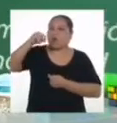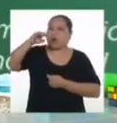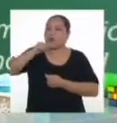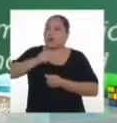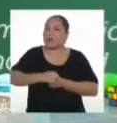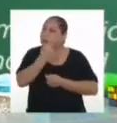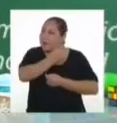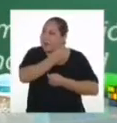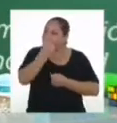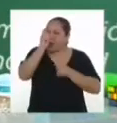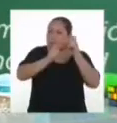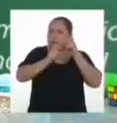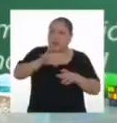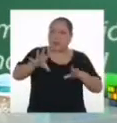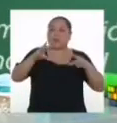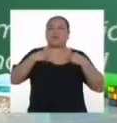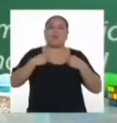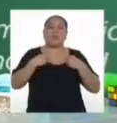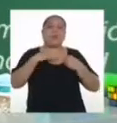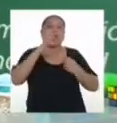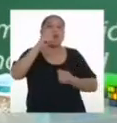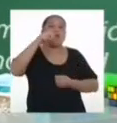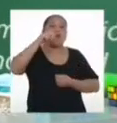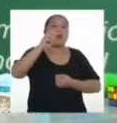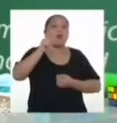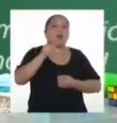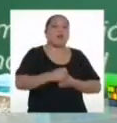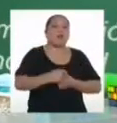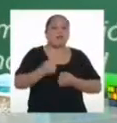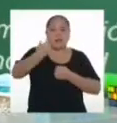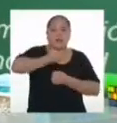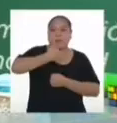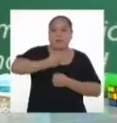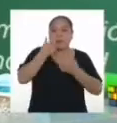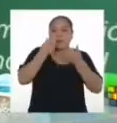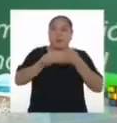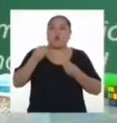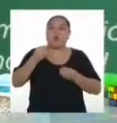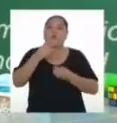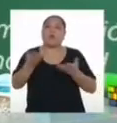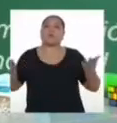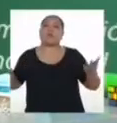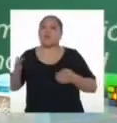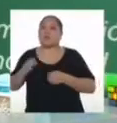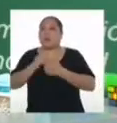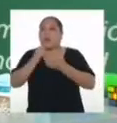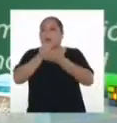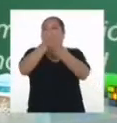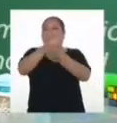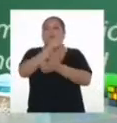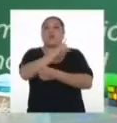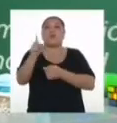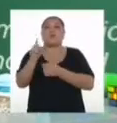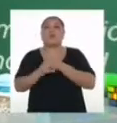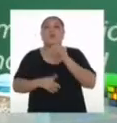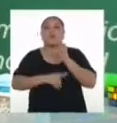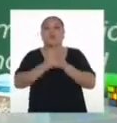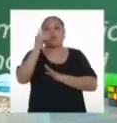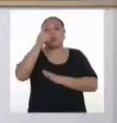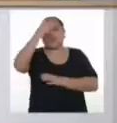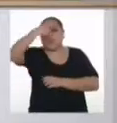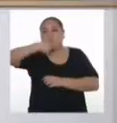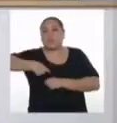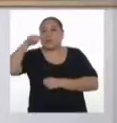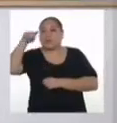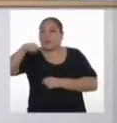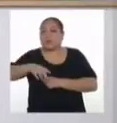reconozca la o las cuencas a la que pertenece su comunidad y cómo los factores que hemos visto aportan o no al desarrollo humano de su